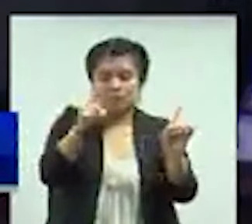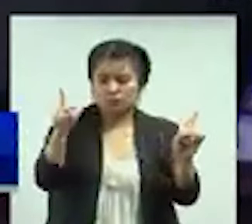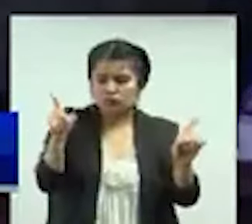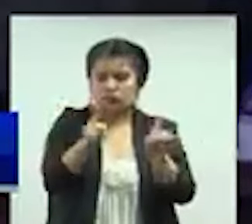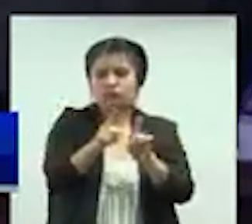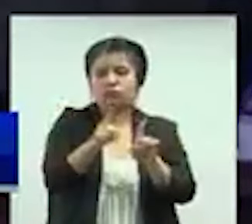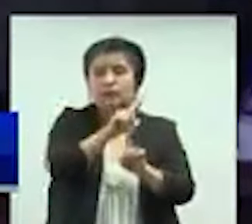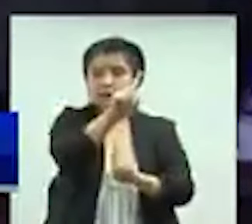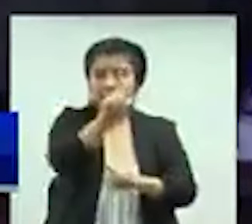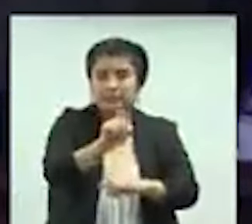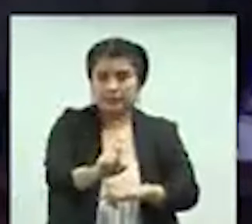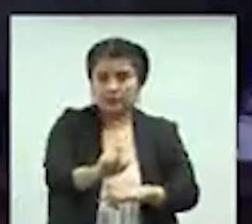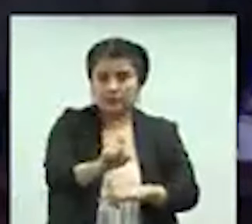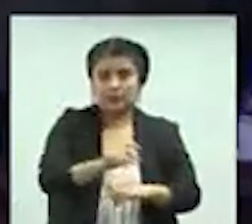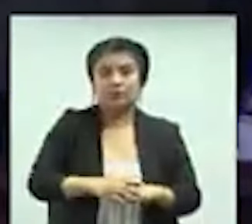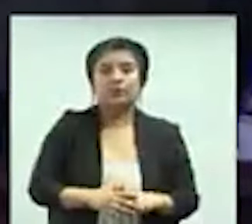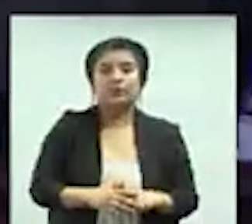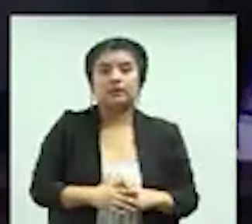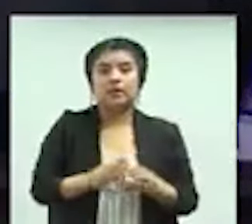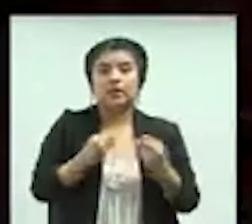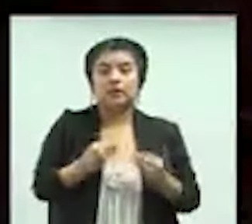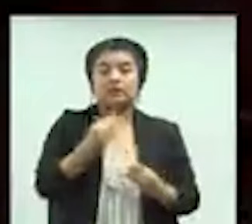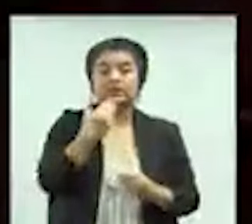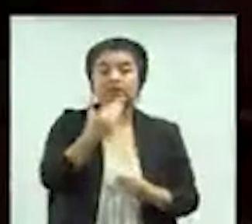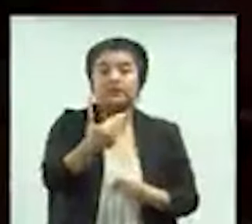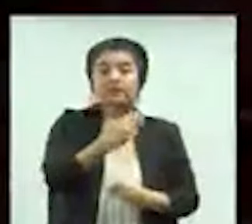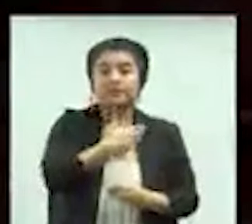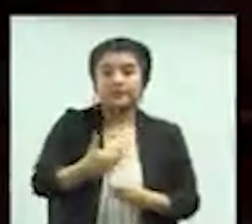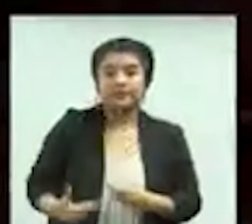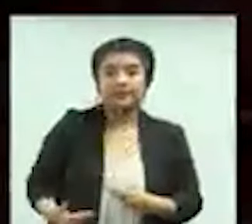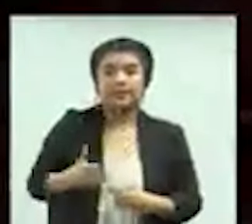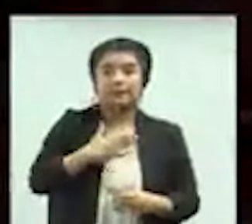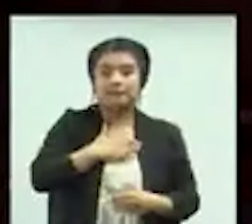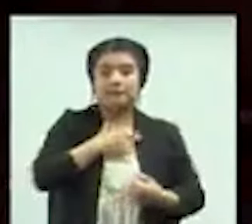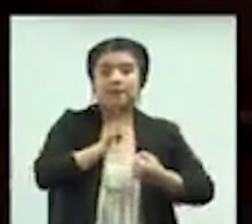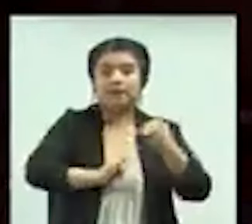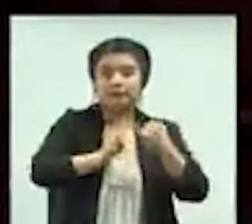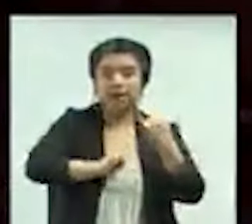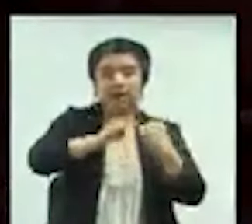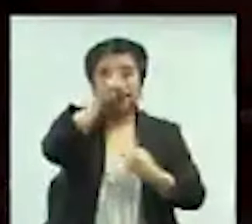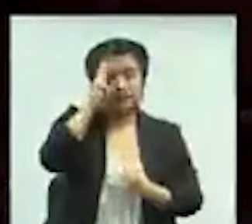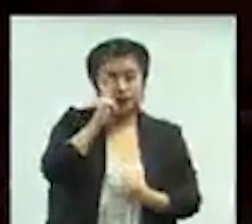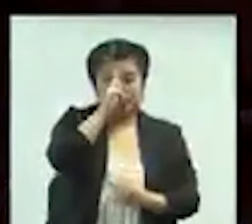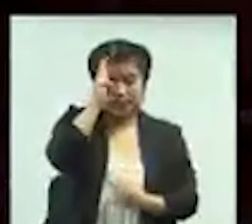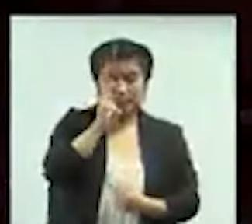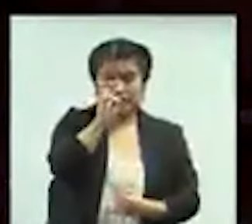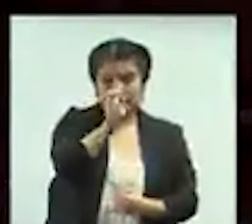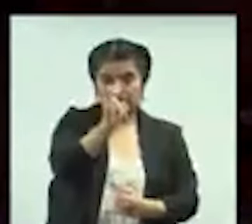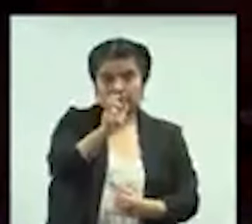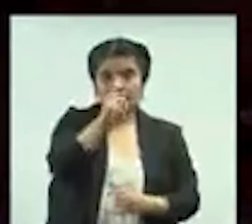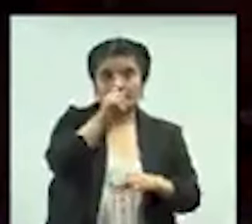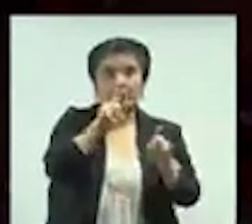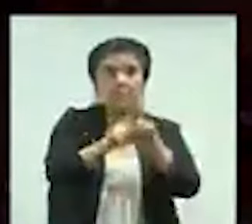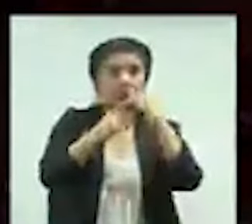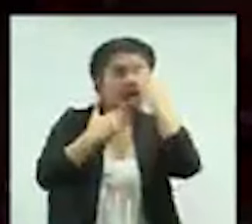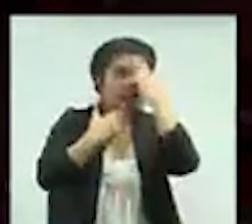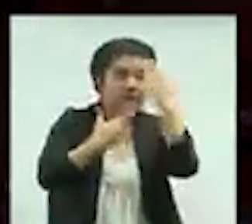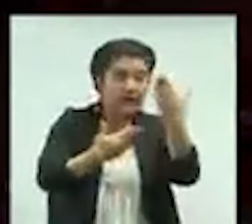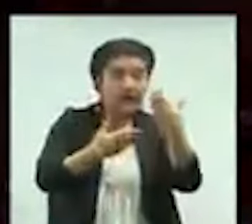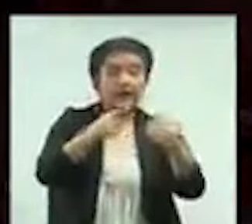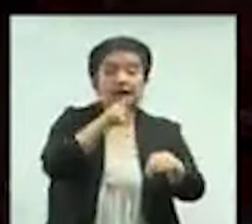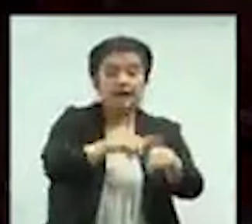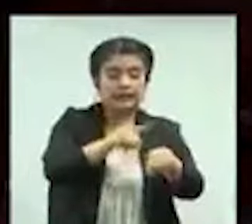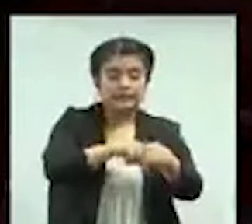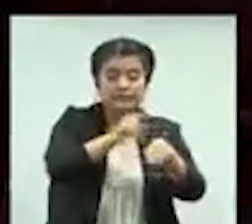la pregunta. Muchas gracias, presidente. Voy a finalizar el razonamiento precisamente y agradezco que se respete el